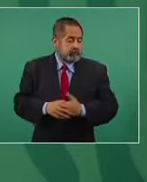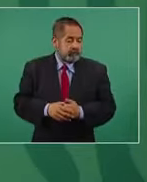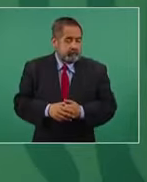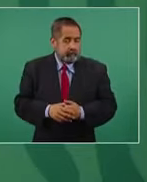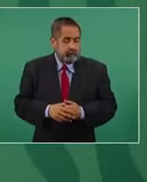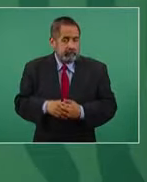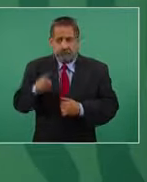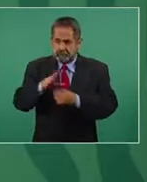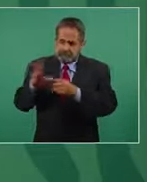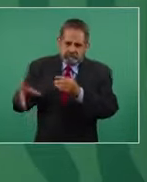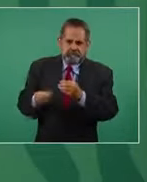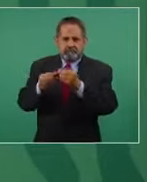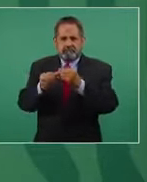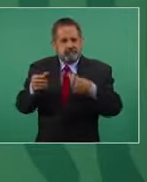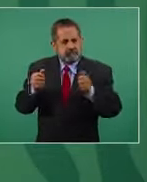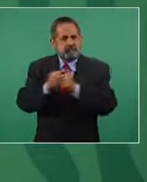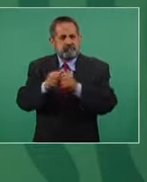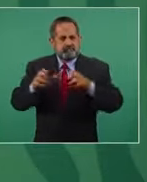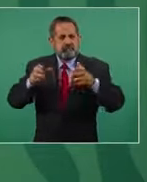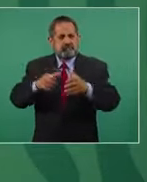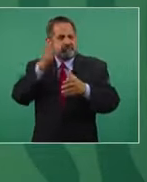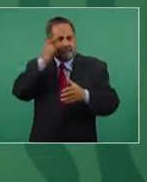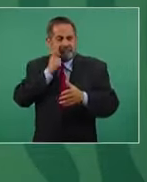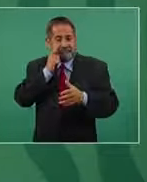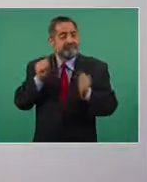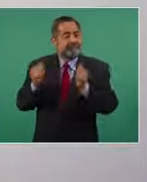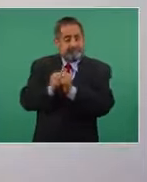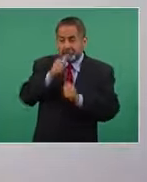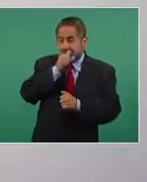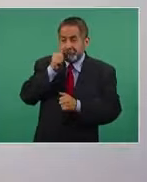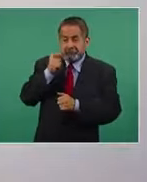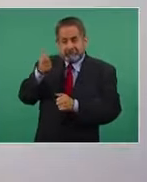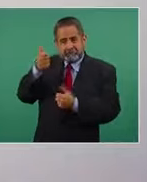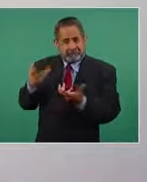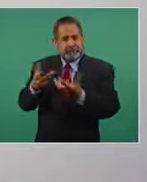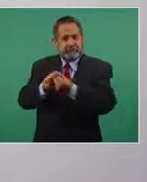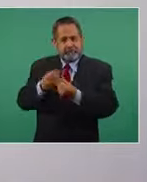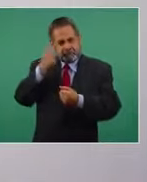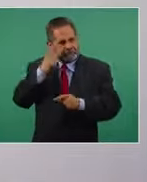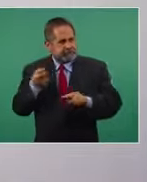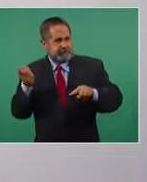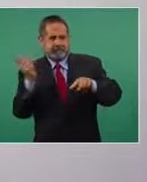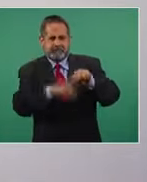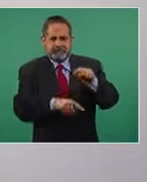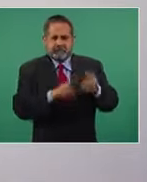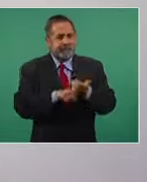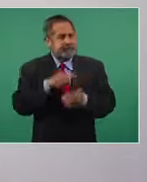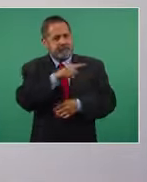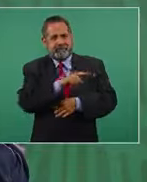a sumarse al movimiento de los guerrerenses para derrocar a Santana.